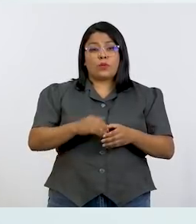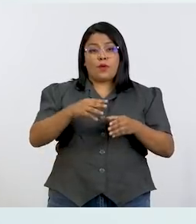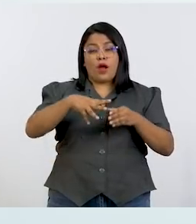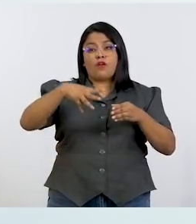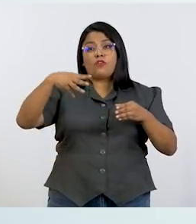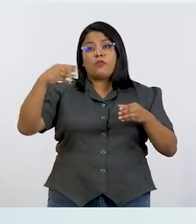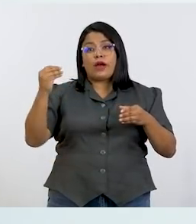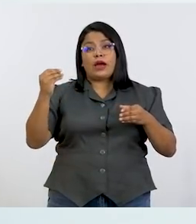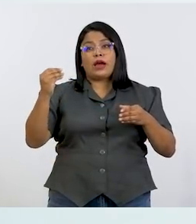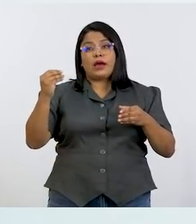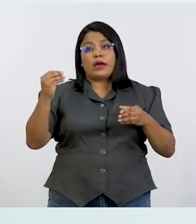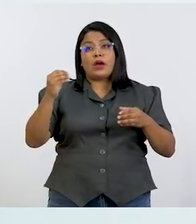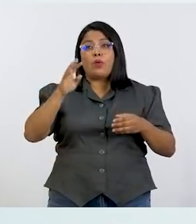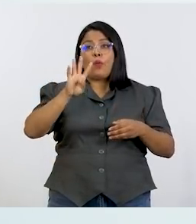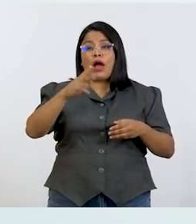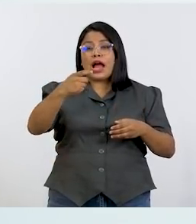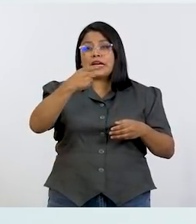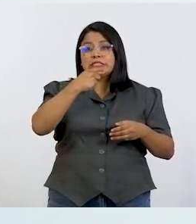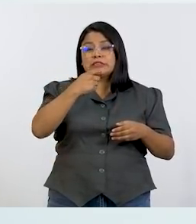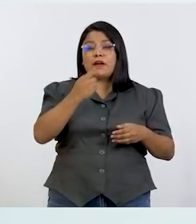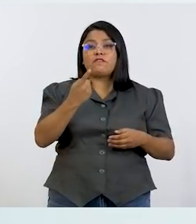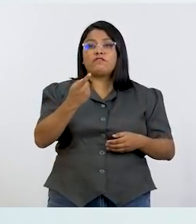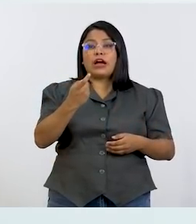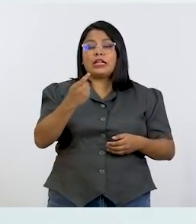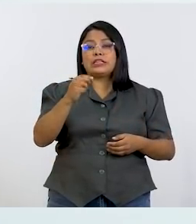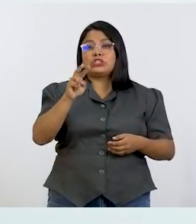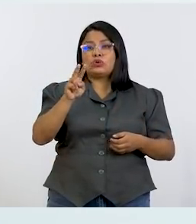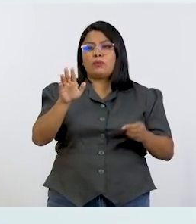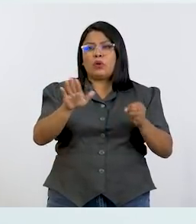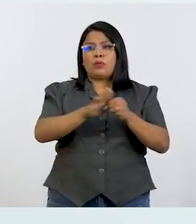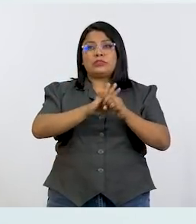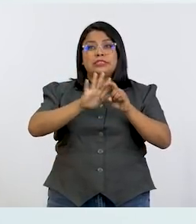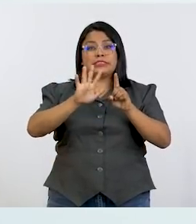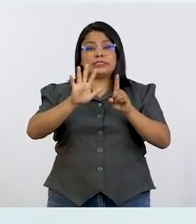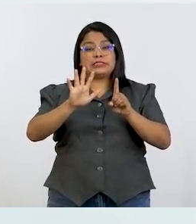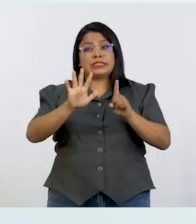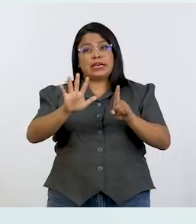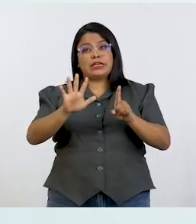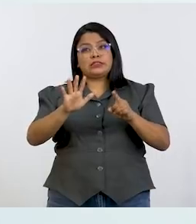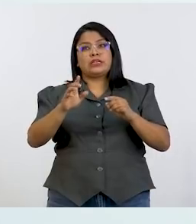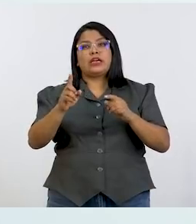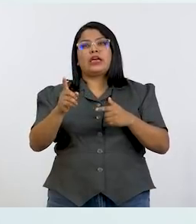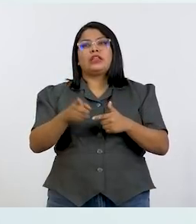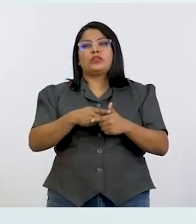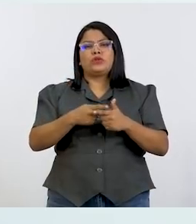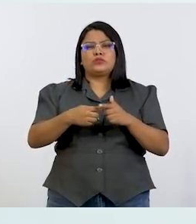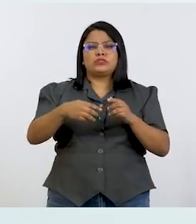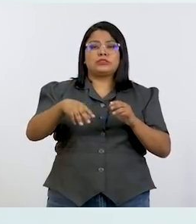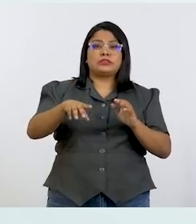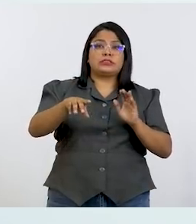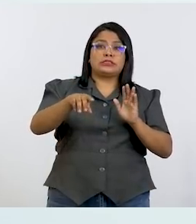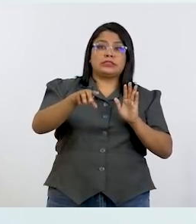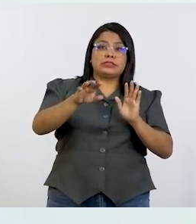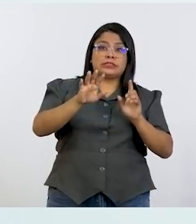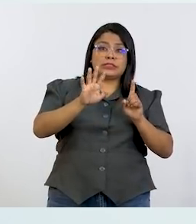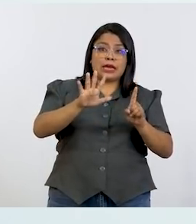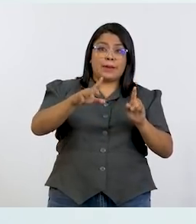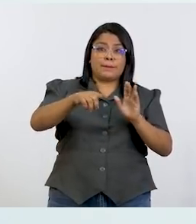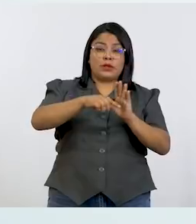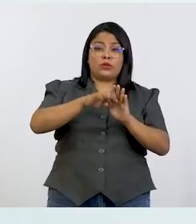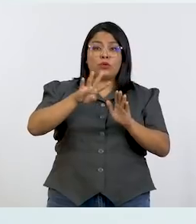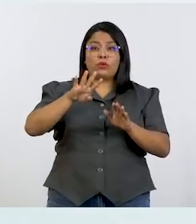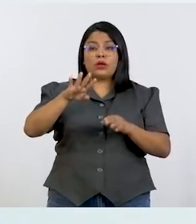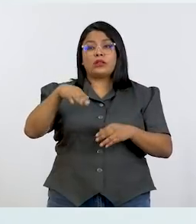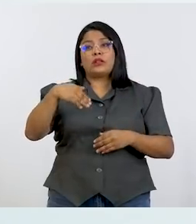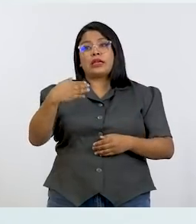Como afuera hay 4 galletas, me faltan 2 para tener las 6. por lo que 6 menos 4